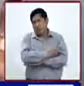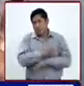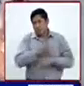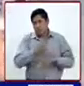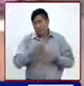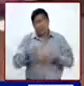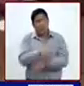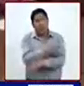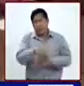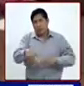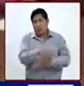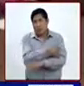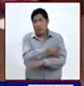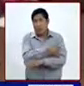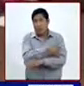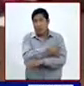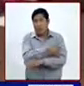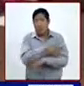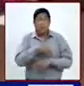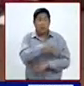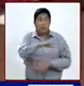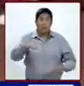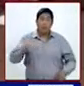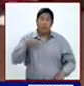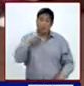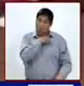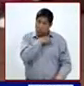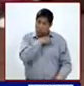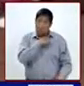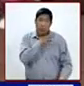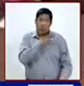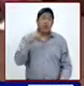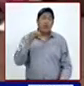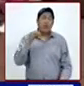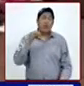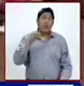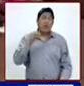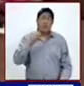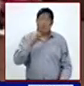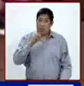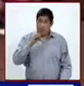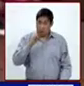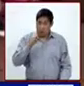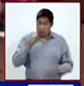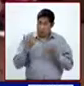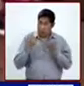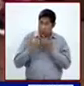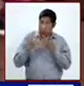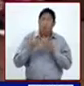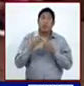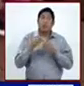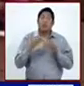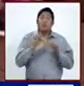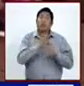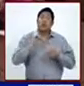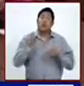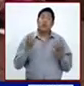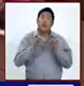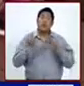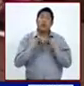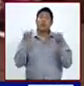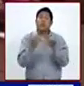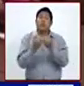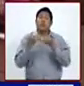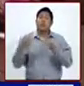en las calles. La bancada de Comunidad Ciudadana y la bancada de Creemos se ha reunido con el Comité Interinstitucional y hemos